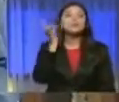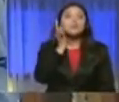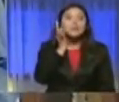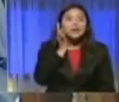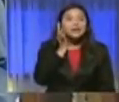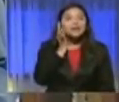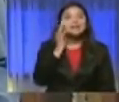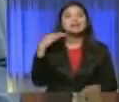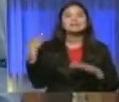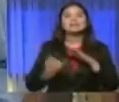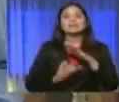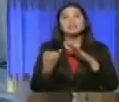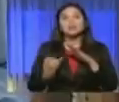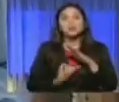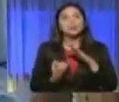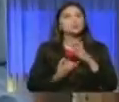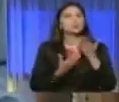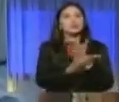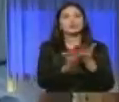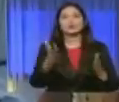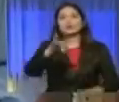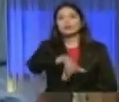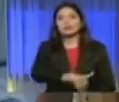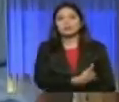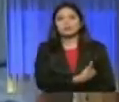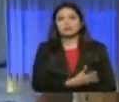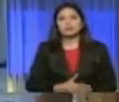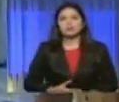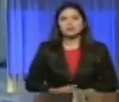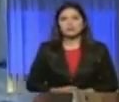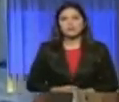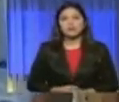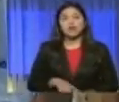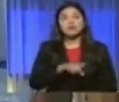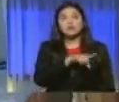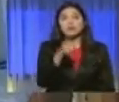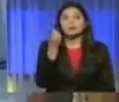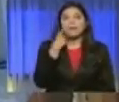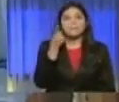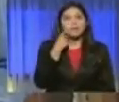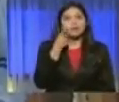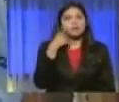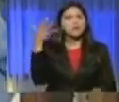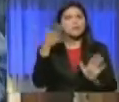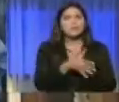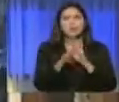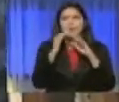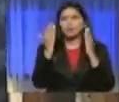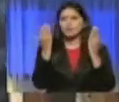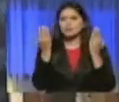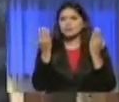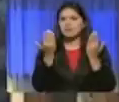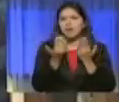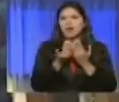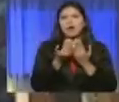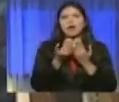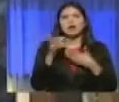los institutos de estudio, universidades de la China, bueno, están pendientes del acontecer mundial, del